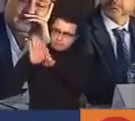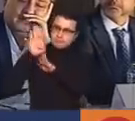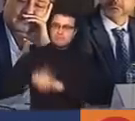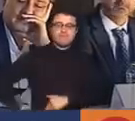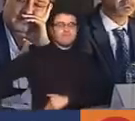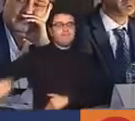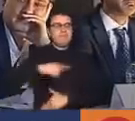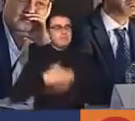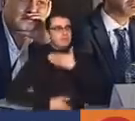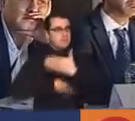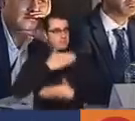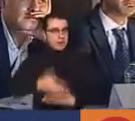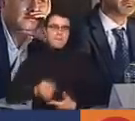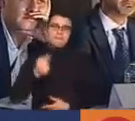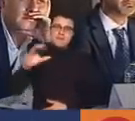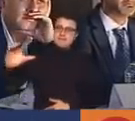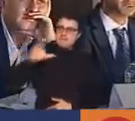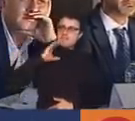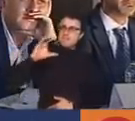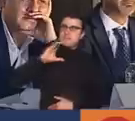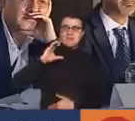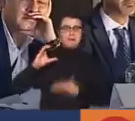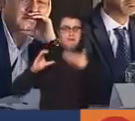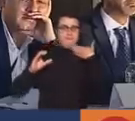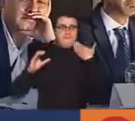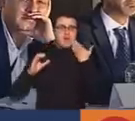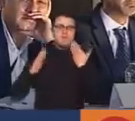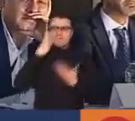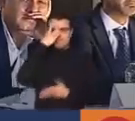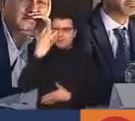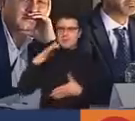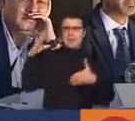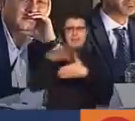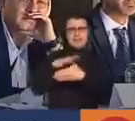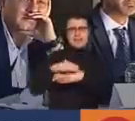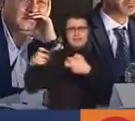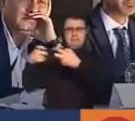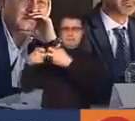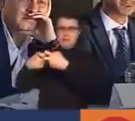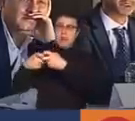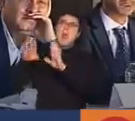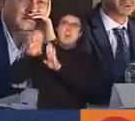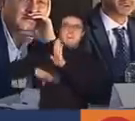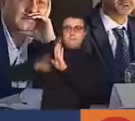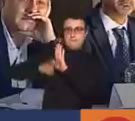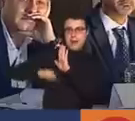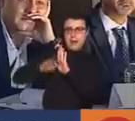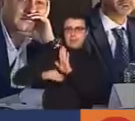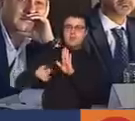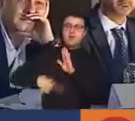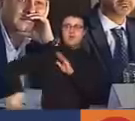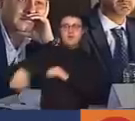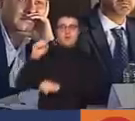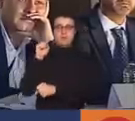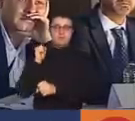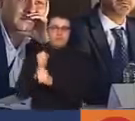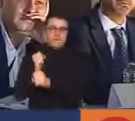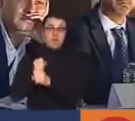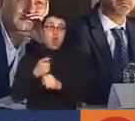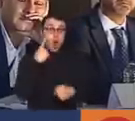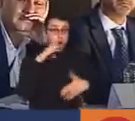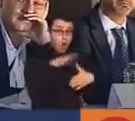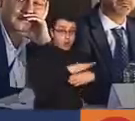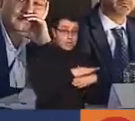le permitirían un mejor ingreso, porque un taxi eléctrico es más barato la operación, no el taxi, sino